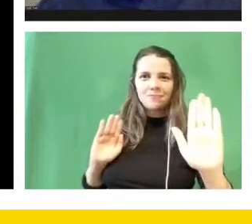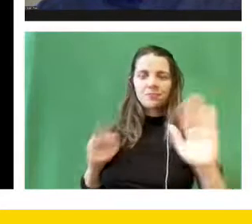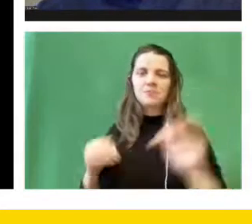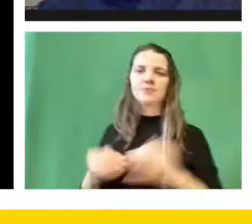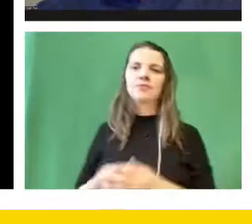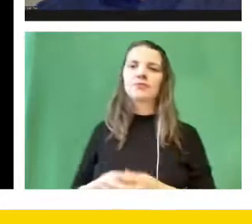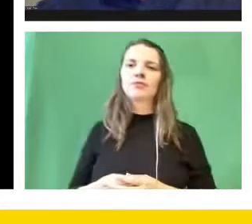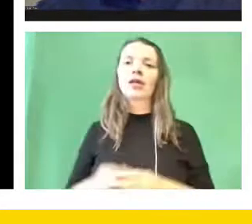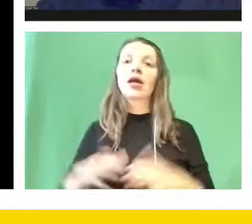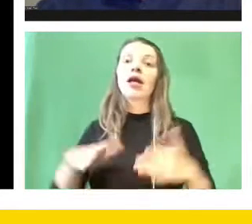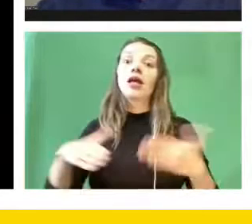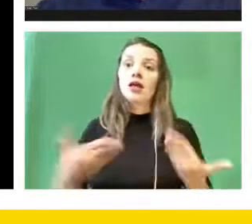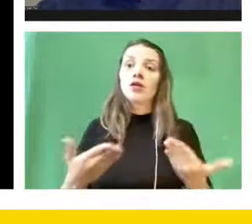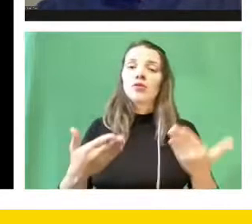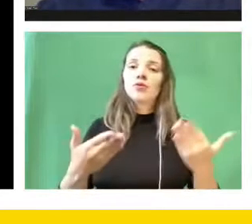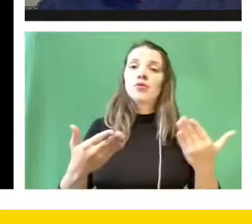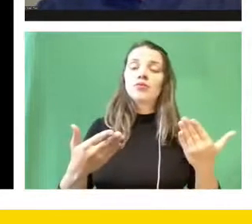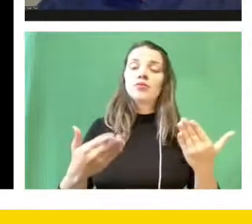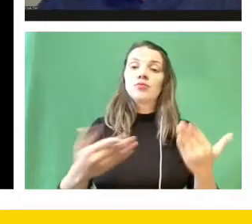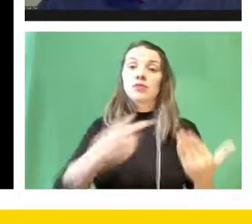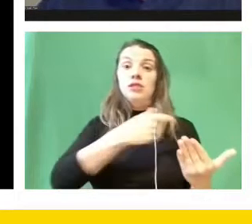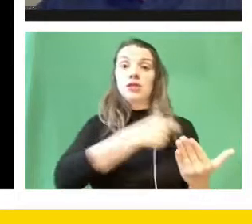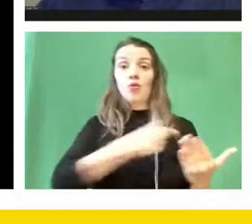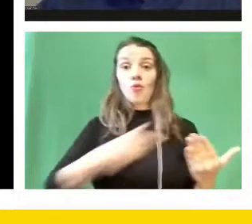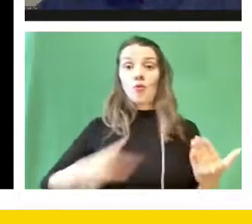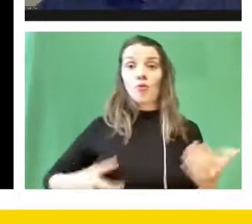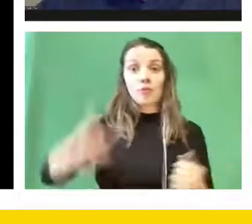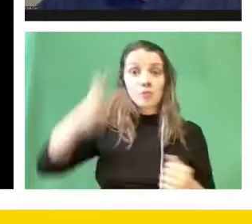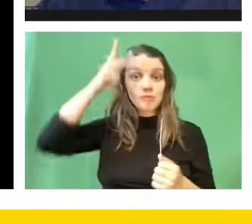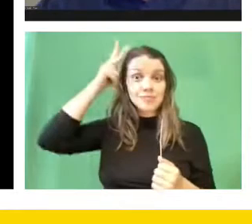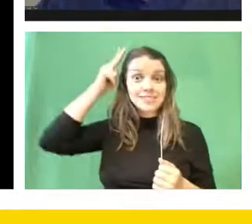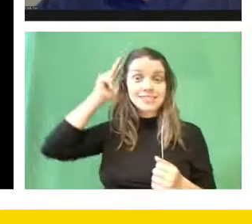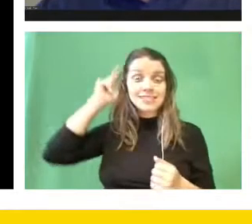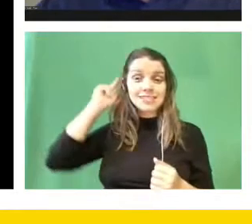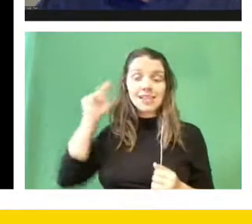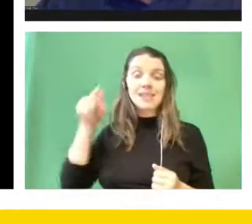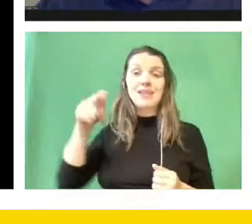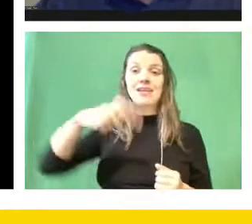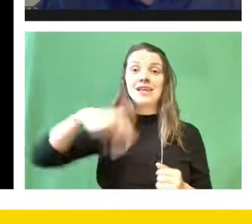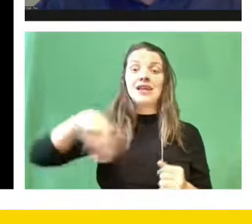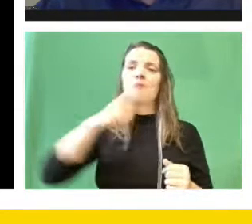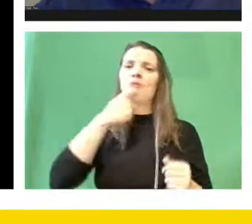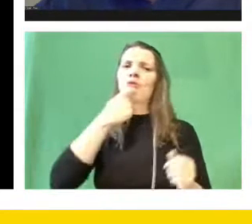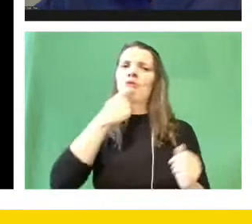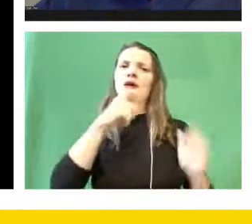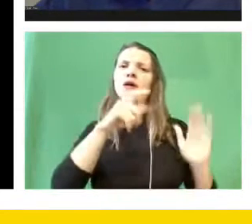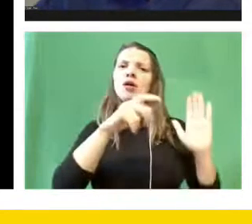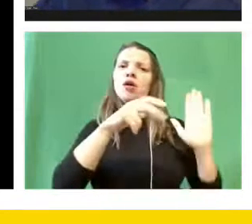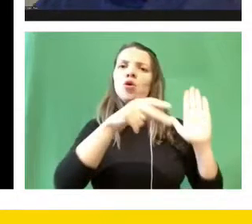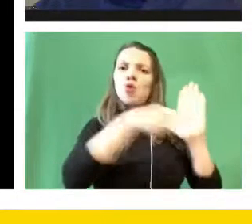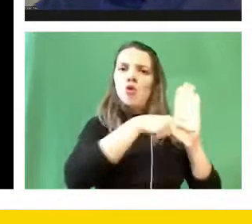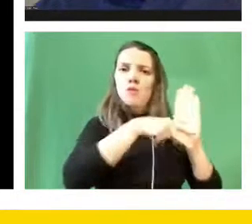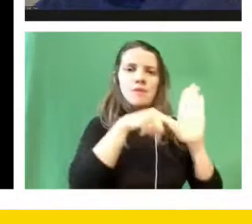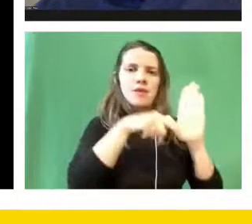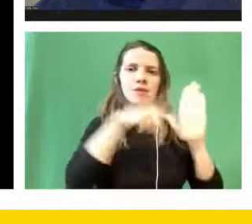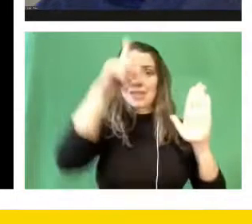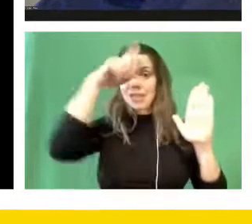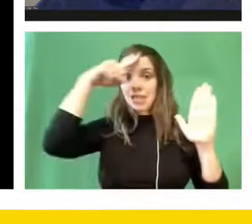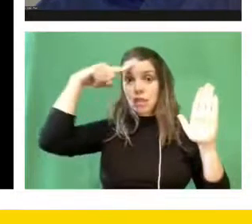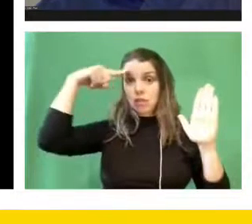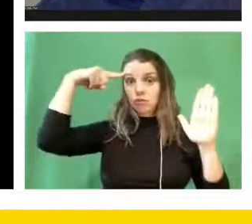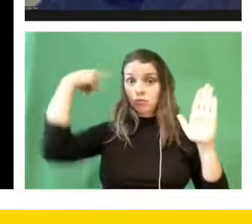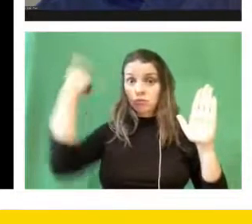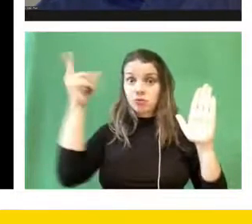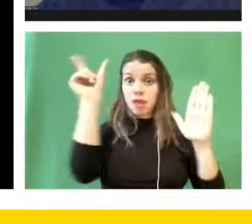brevemente, el Estado de Chile es un Estado unitario, por lo tanto, cuando se dicta una norma, tiene carácter nacional, y para esto hay